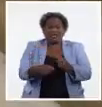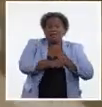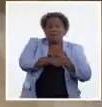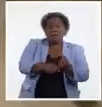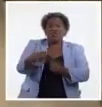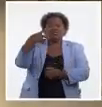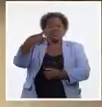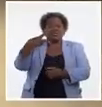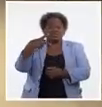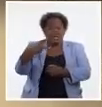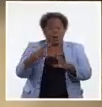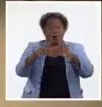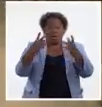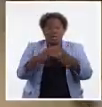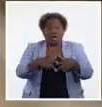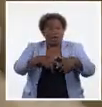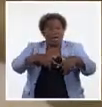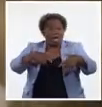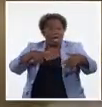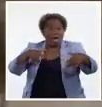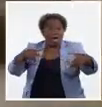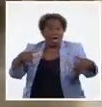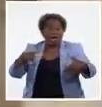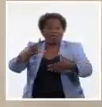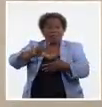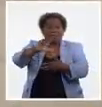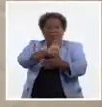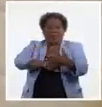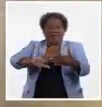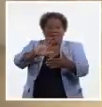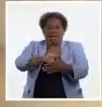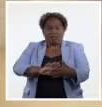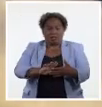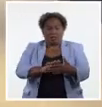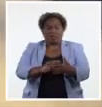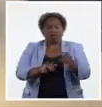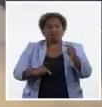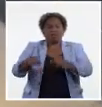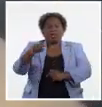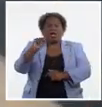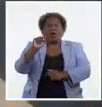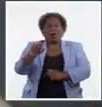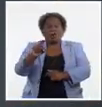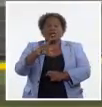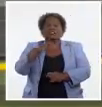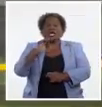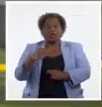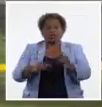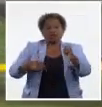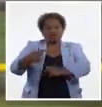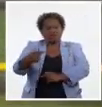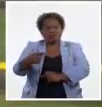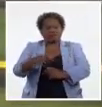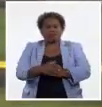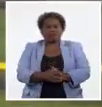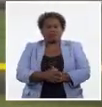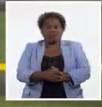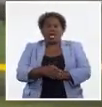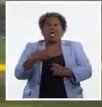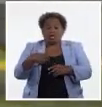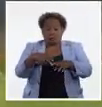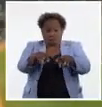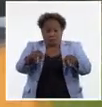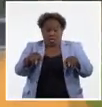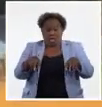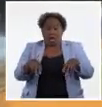estadio más grande de toda América Latina, solo superado en extensiones por el habanero Coloso del Cerro. Capacidad para más de